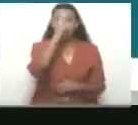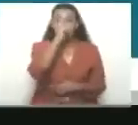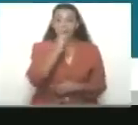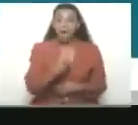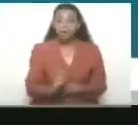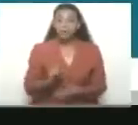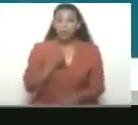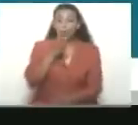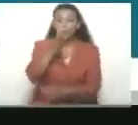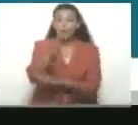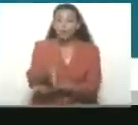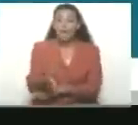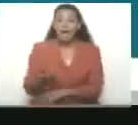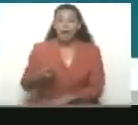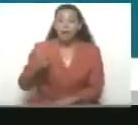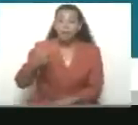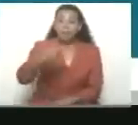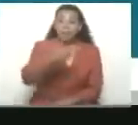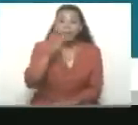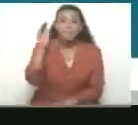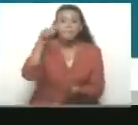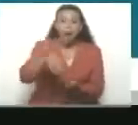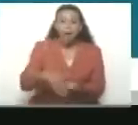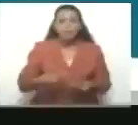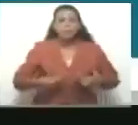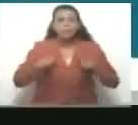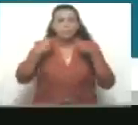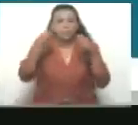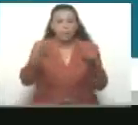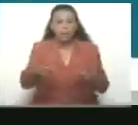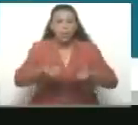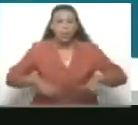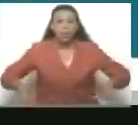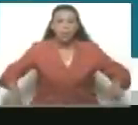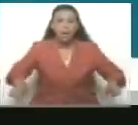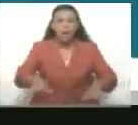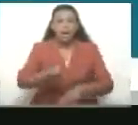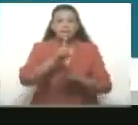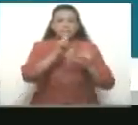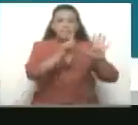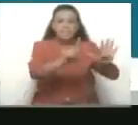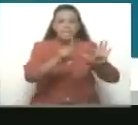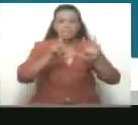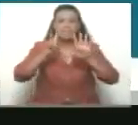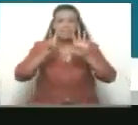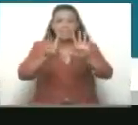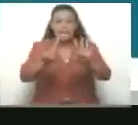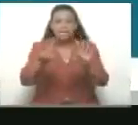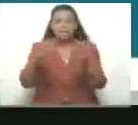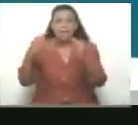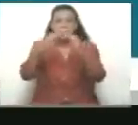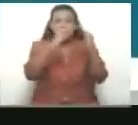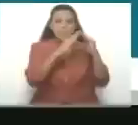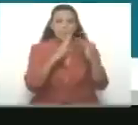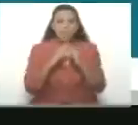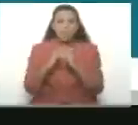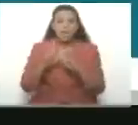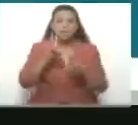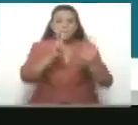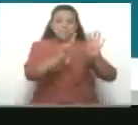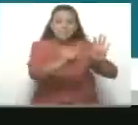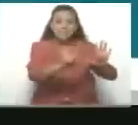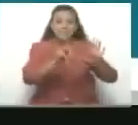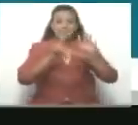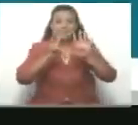haber ido a las tejerías vamos a entregar en las tejerías 67 viviendas para 67